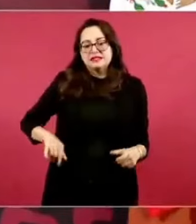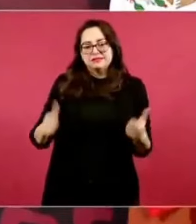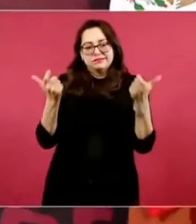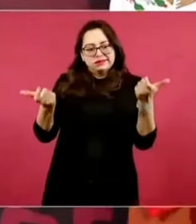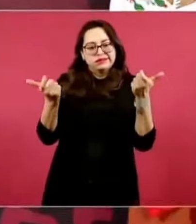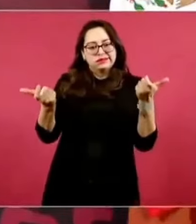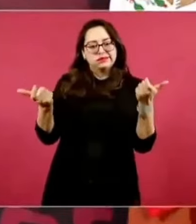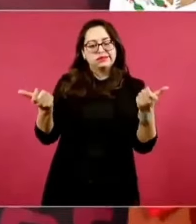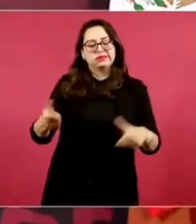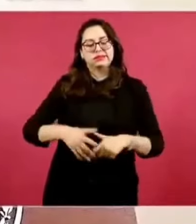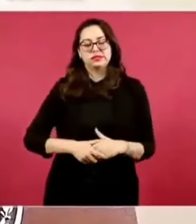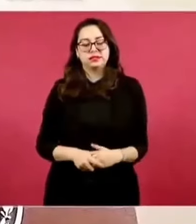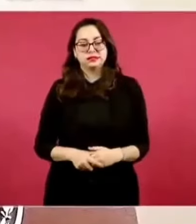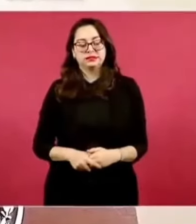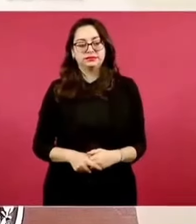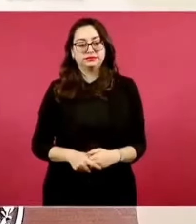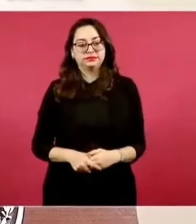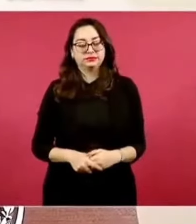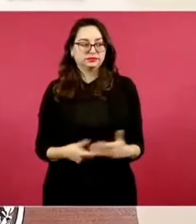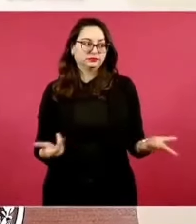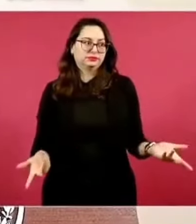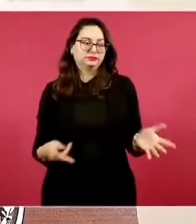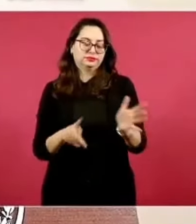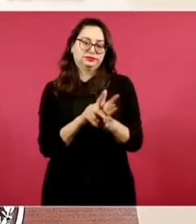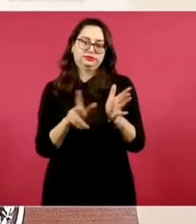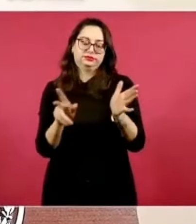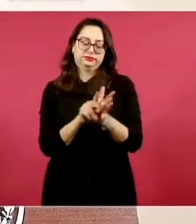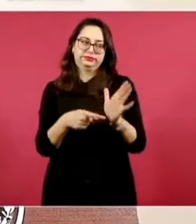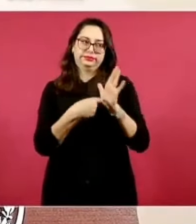dinero a ver si pones El